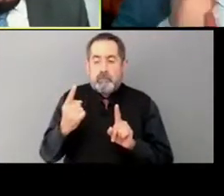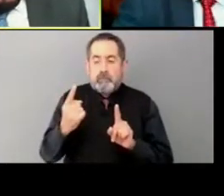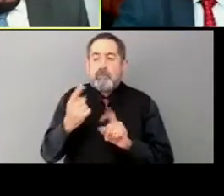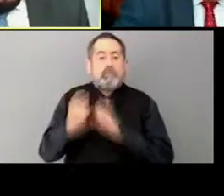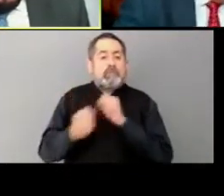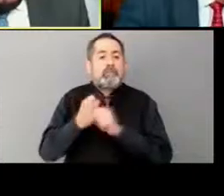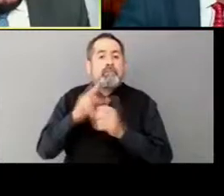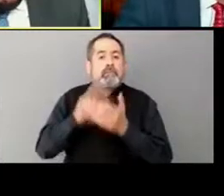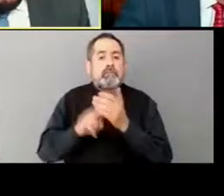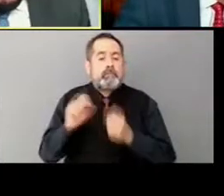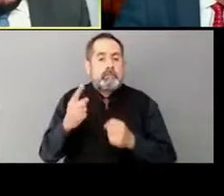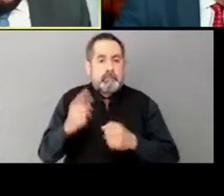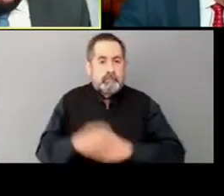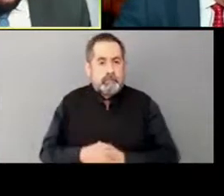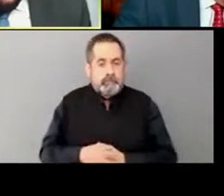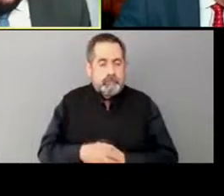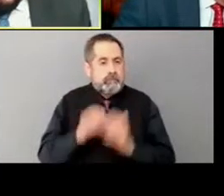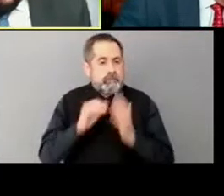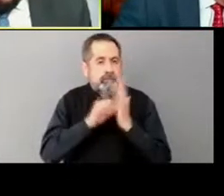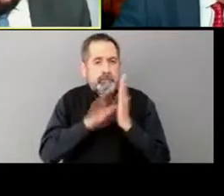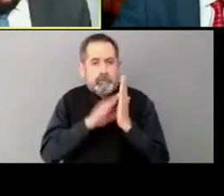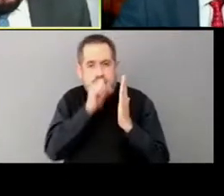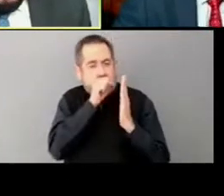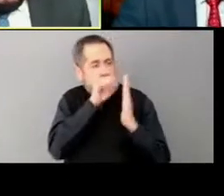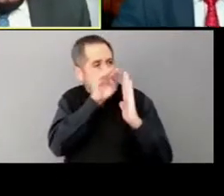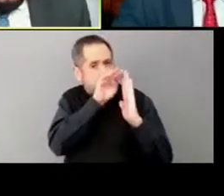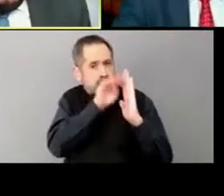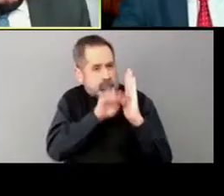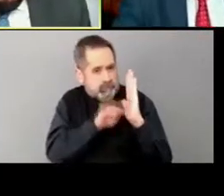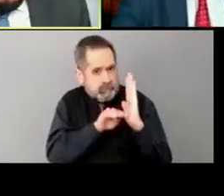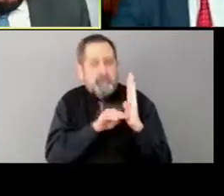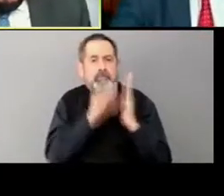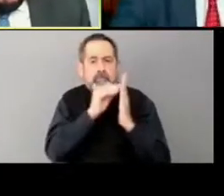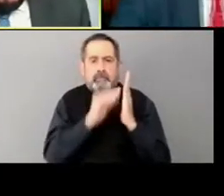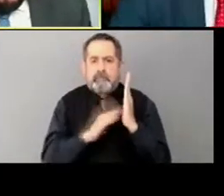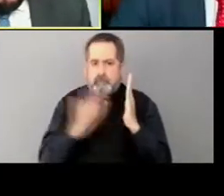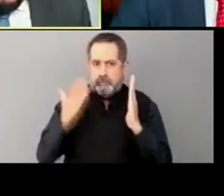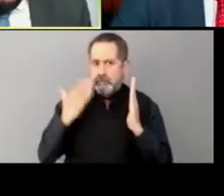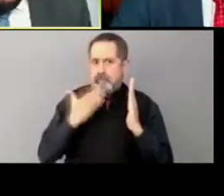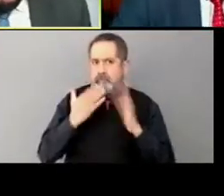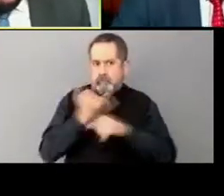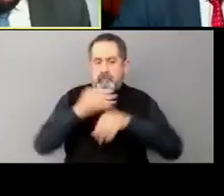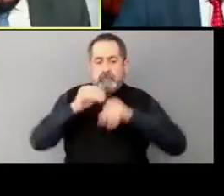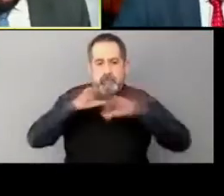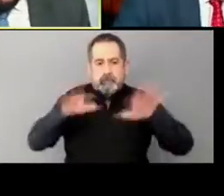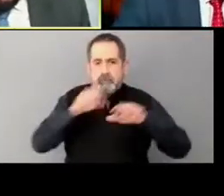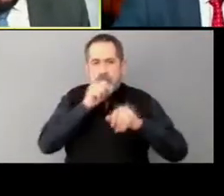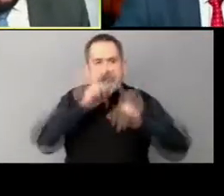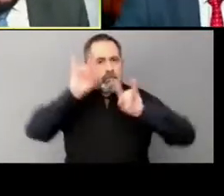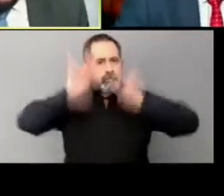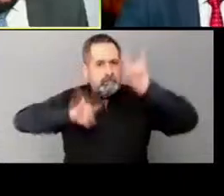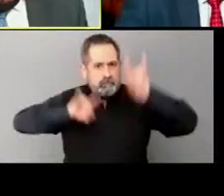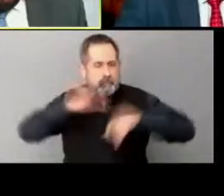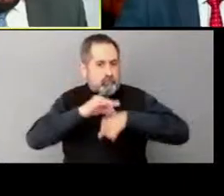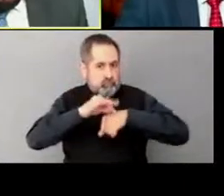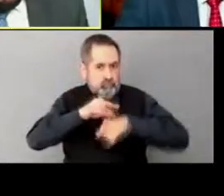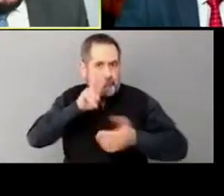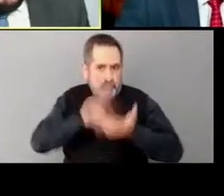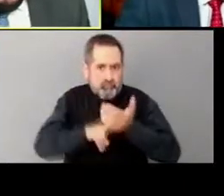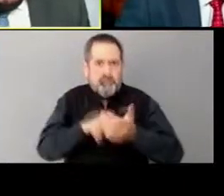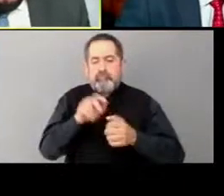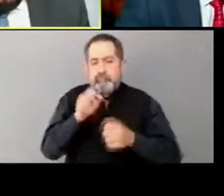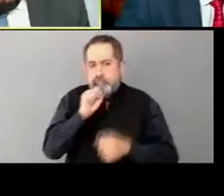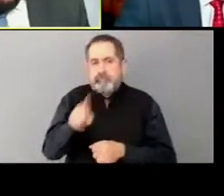2021, cuyos datos de identificación fueron publicados en el aviso fijado en los estrados físicos y